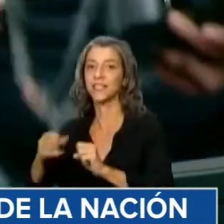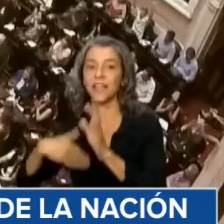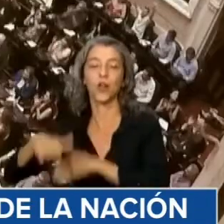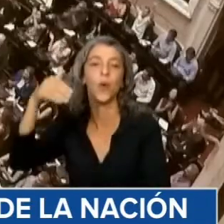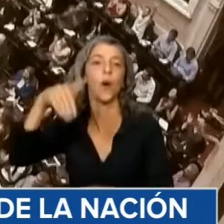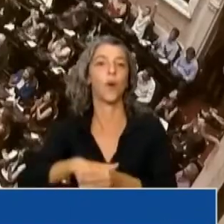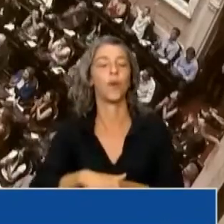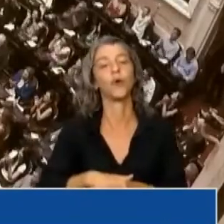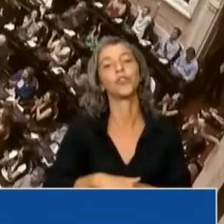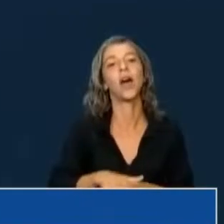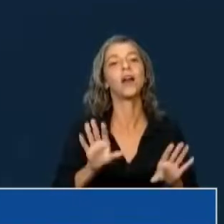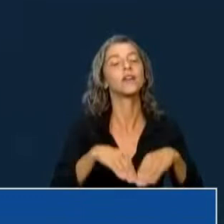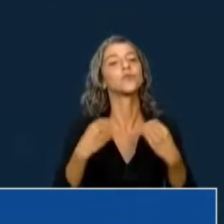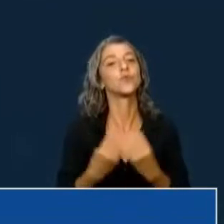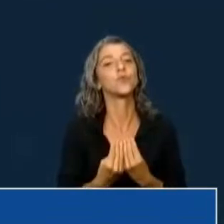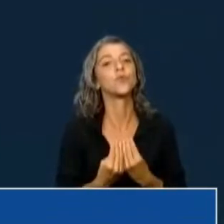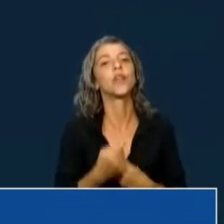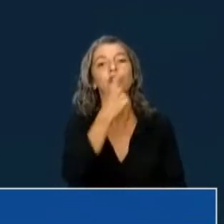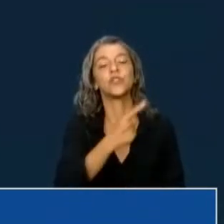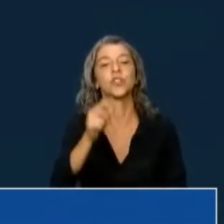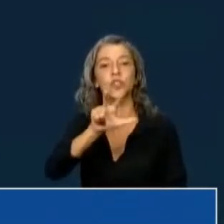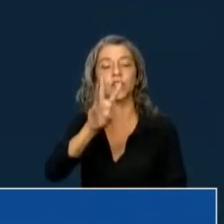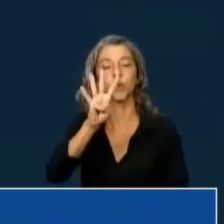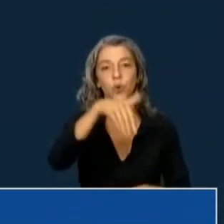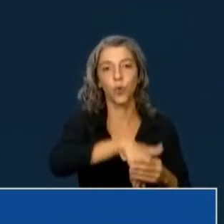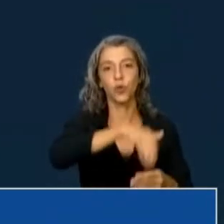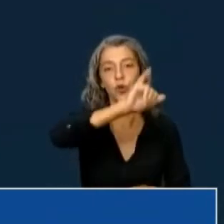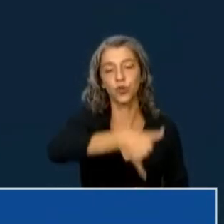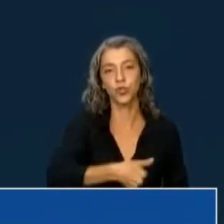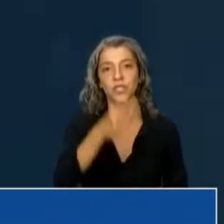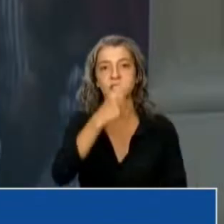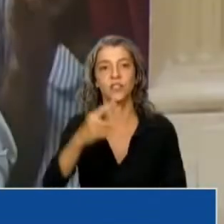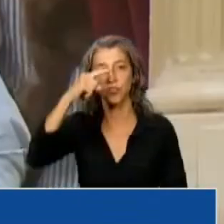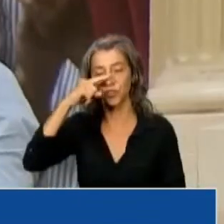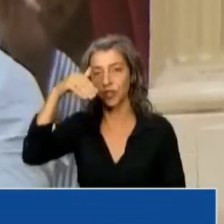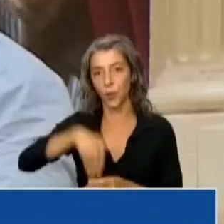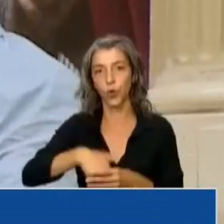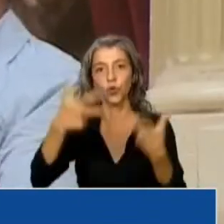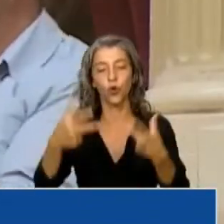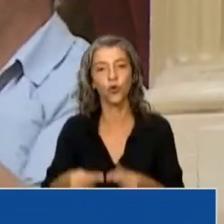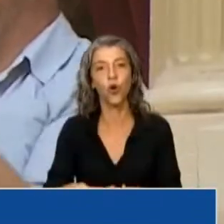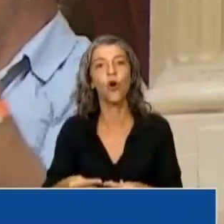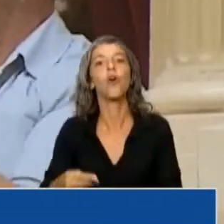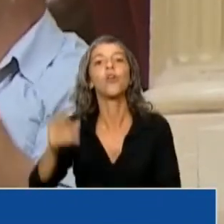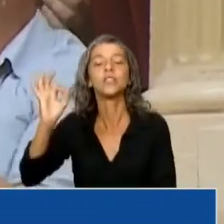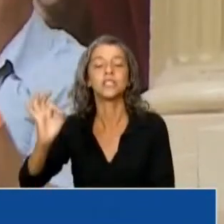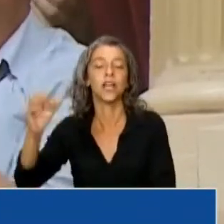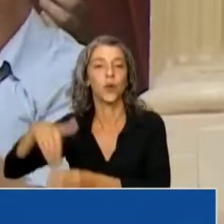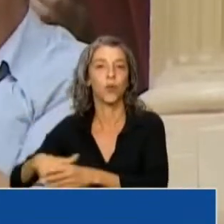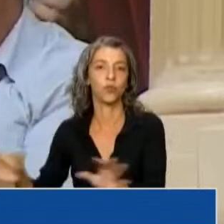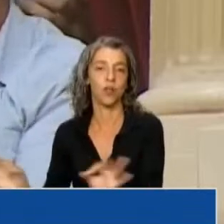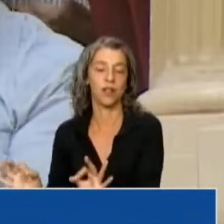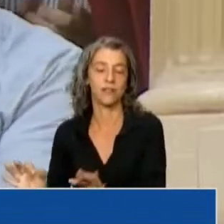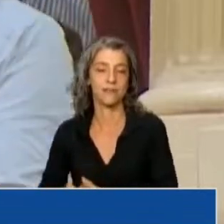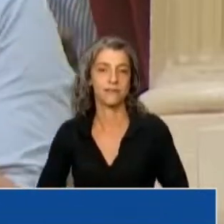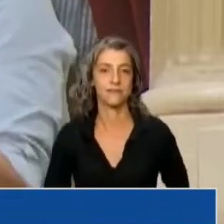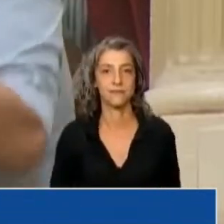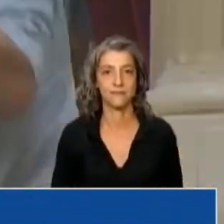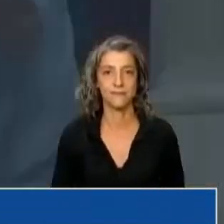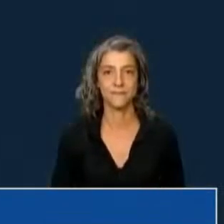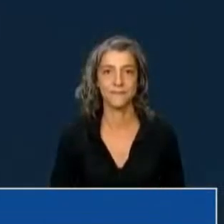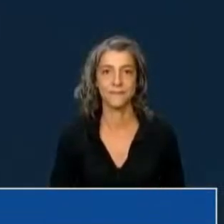votación. 134 afirmativos, 107 negativos, 0 son las abstenciones.